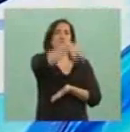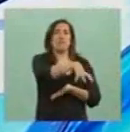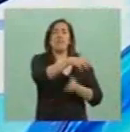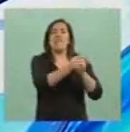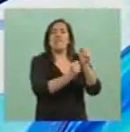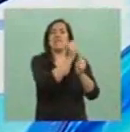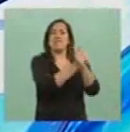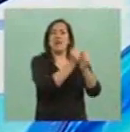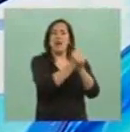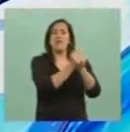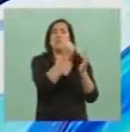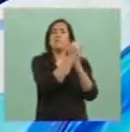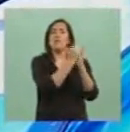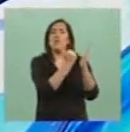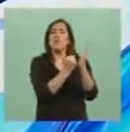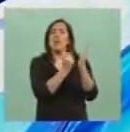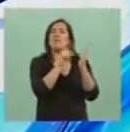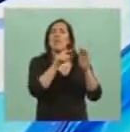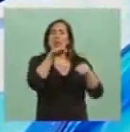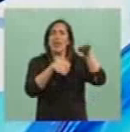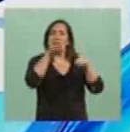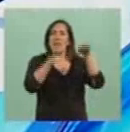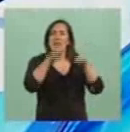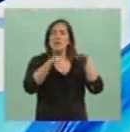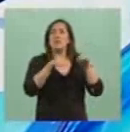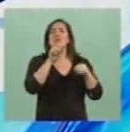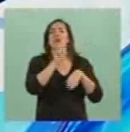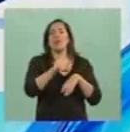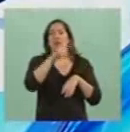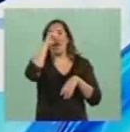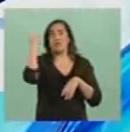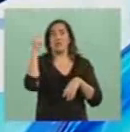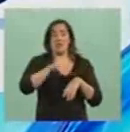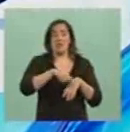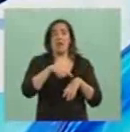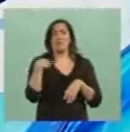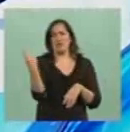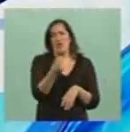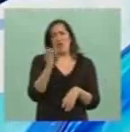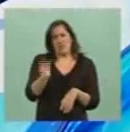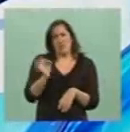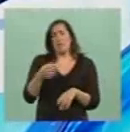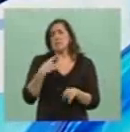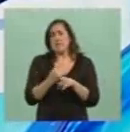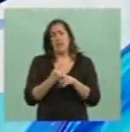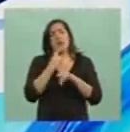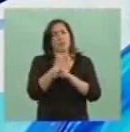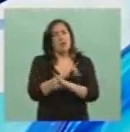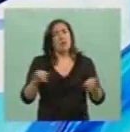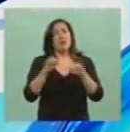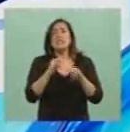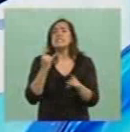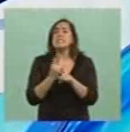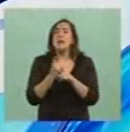el programa de equilibrio de balanza comercial que hemos lanzado, porque en realidad todos sabemos y siempre lo digo, todo lo que